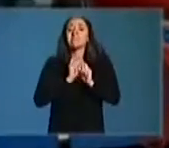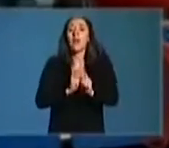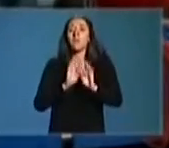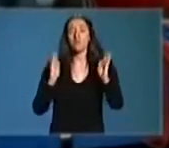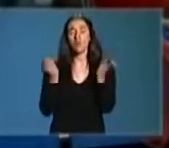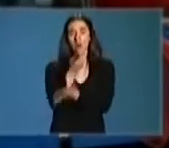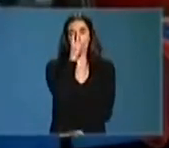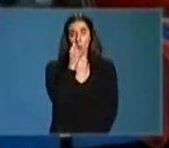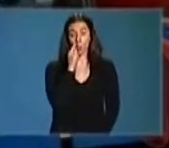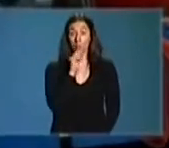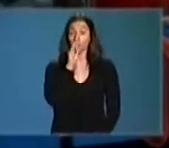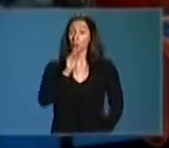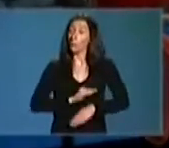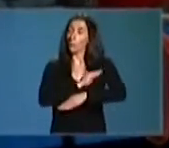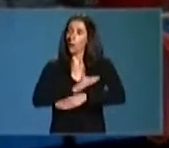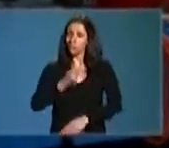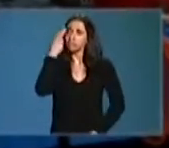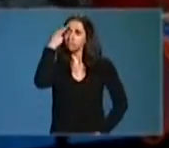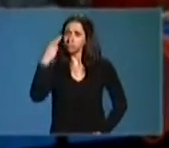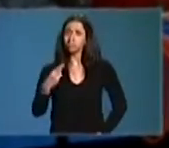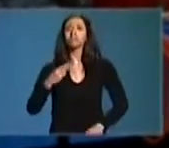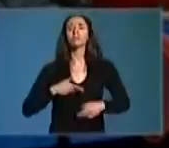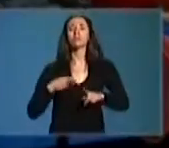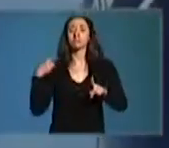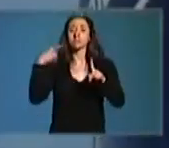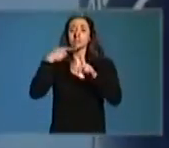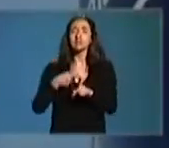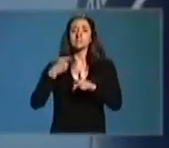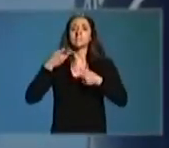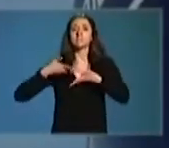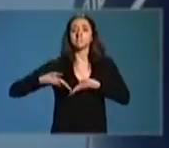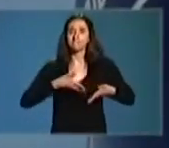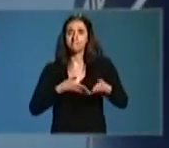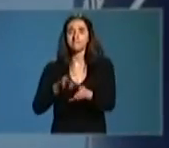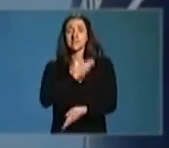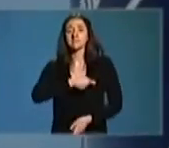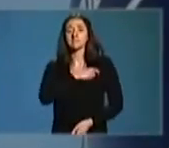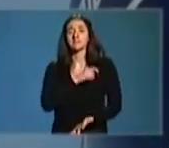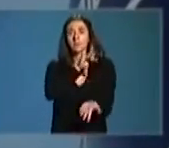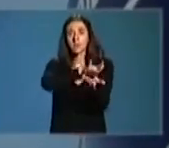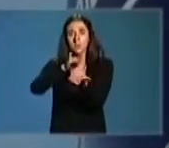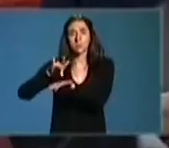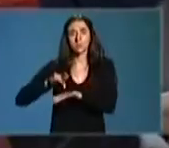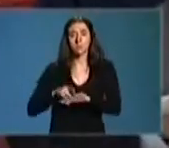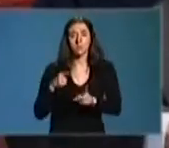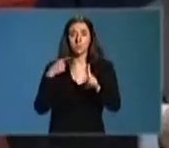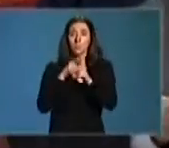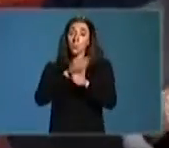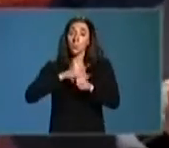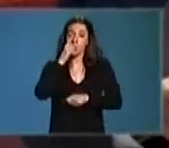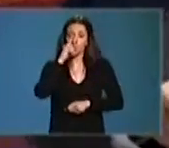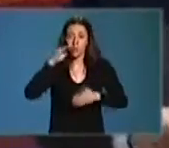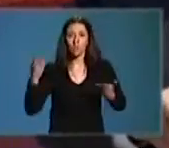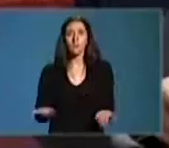un padrino de honra para una embarcación que percorrer asestadas de toda la geografía española promocionando a provincia de lugo trata de buscar